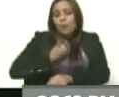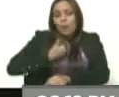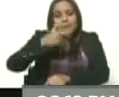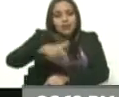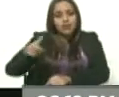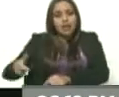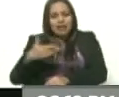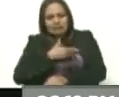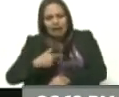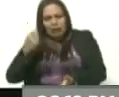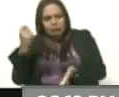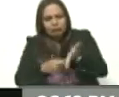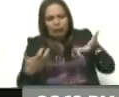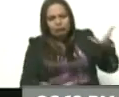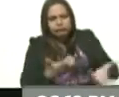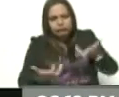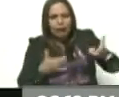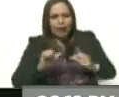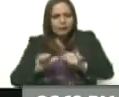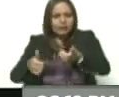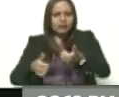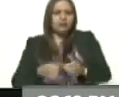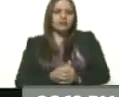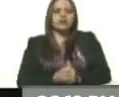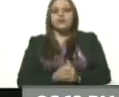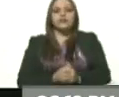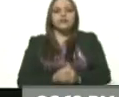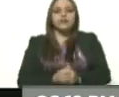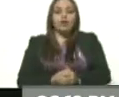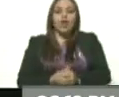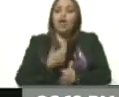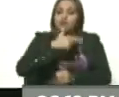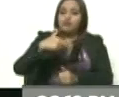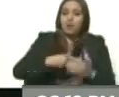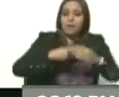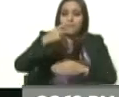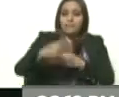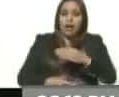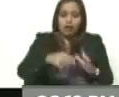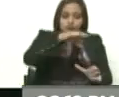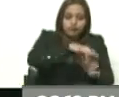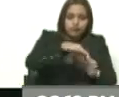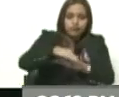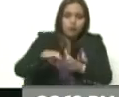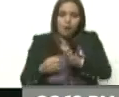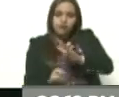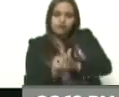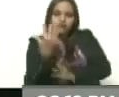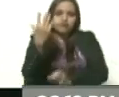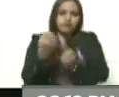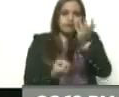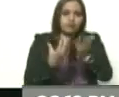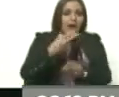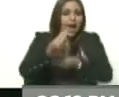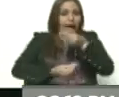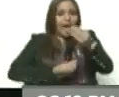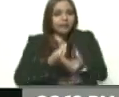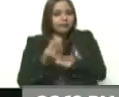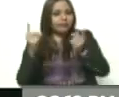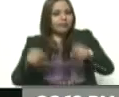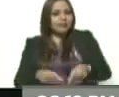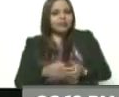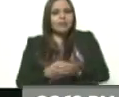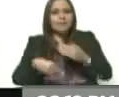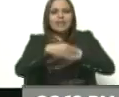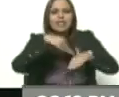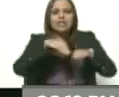de vandalismo. Y nosotros, con los planes de reforestación inmediato que va a llevar también el Ministerio